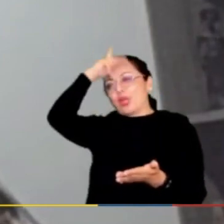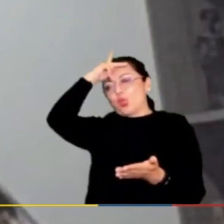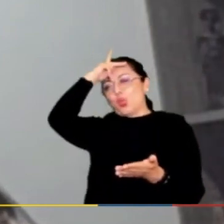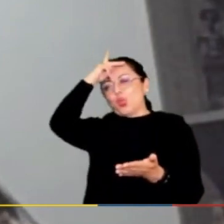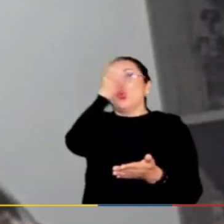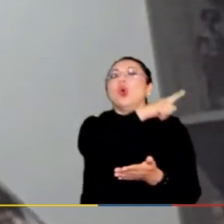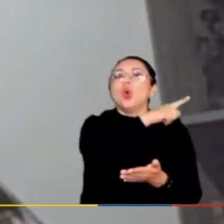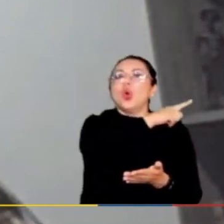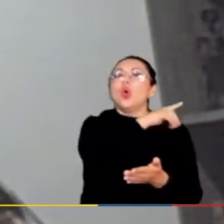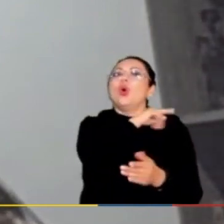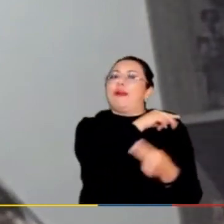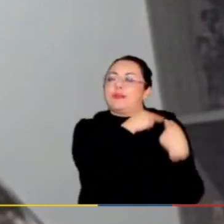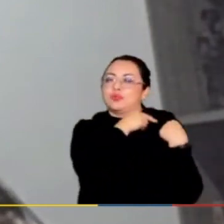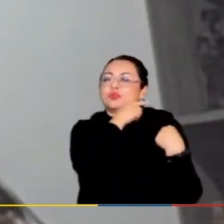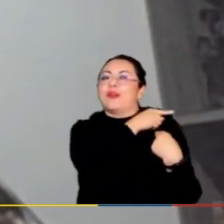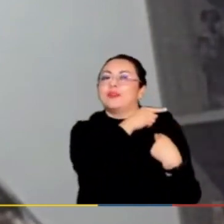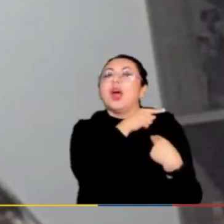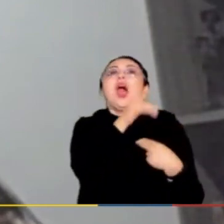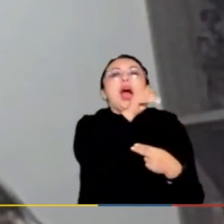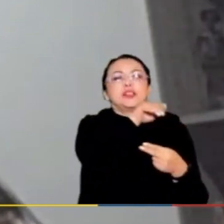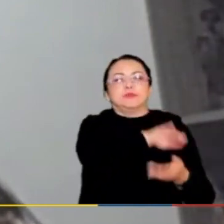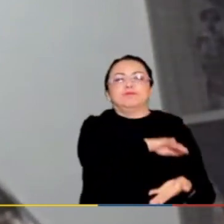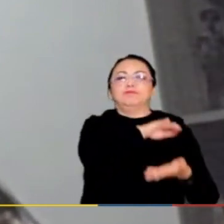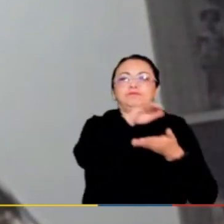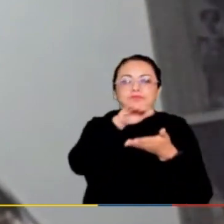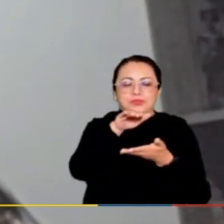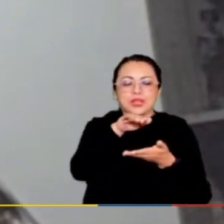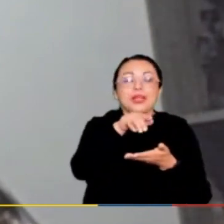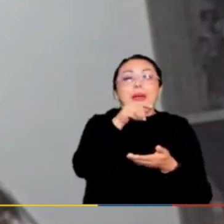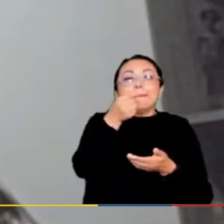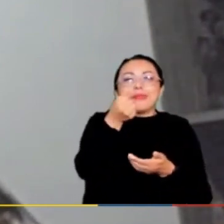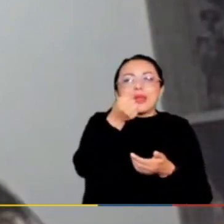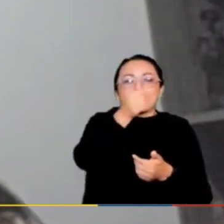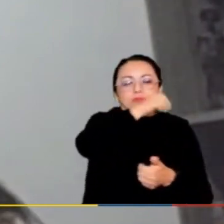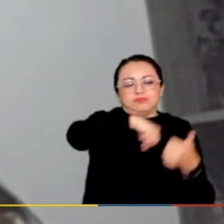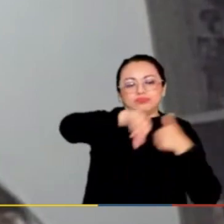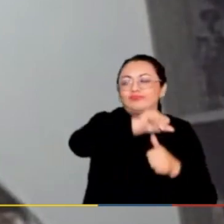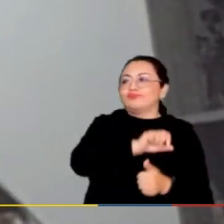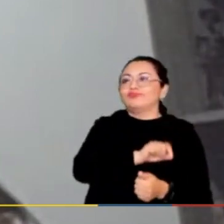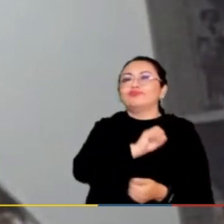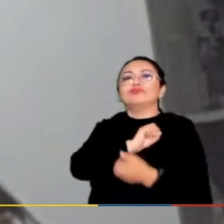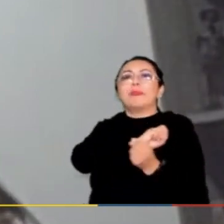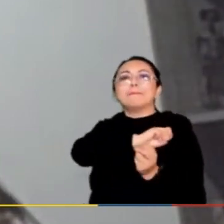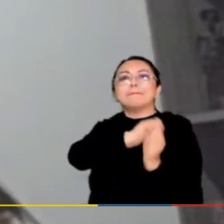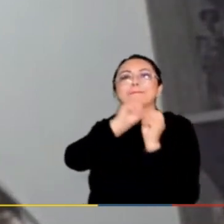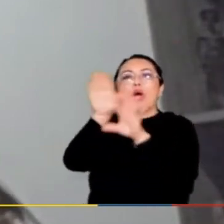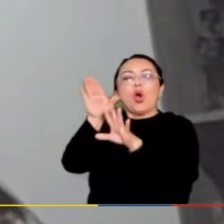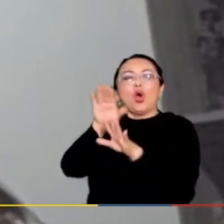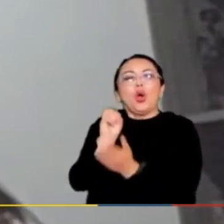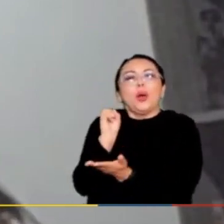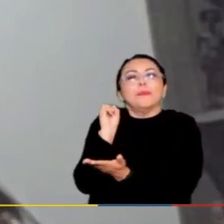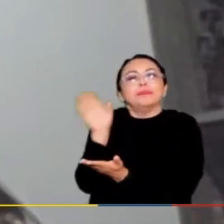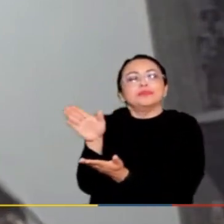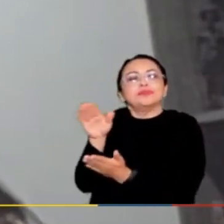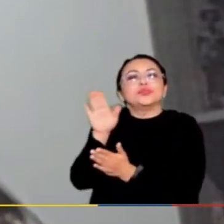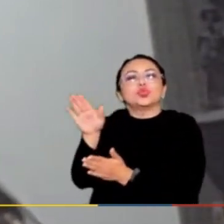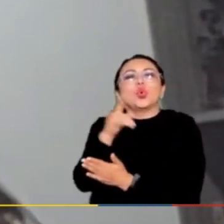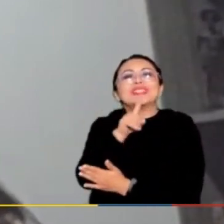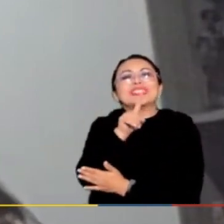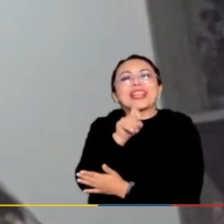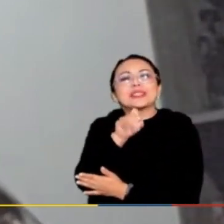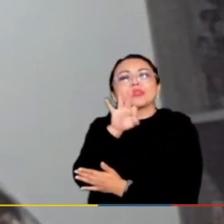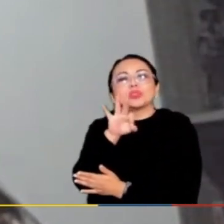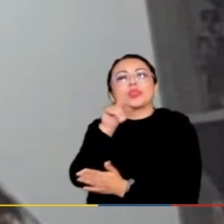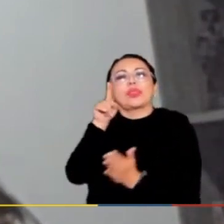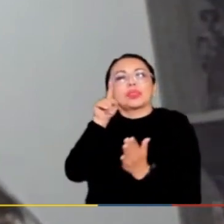Banco Central de Perú hace la devolución al Banco Comercial en Venezuela, de donde provenían los